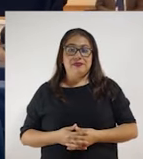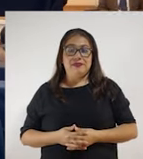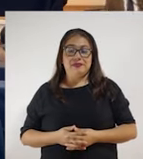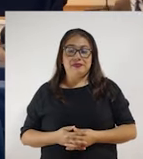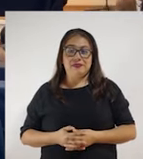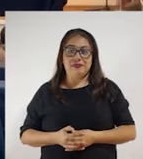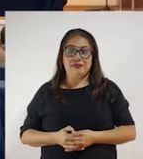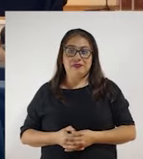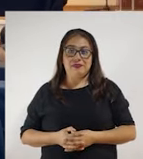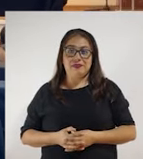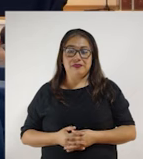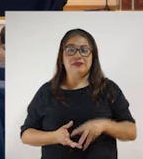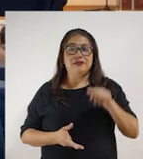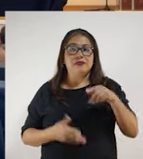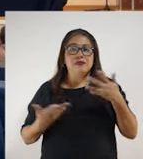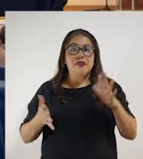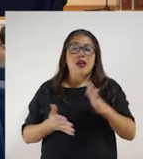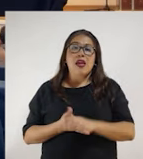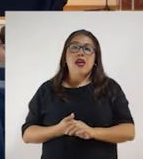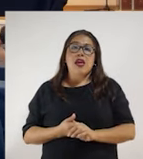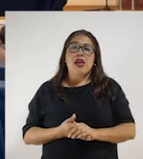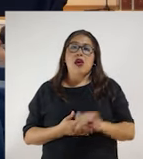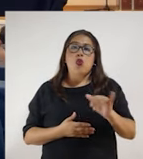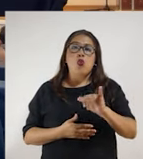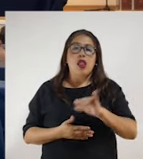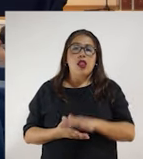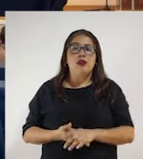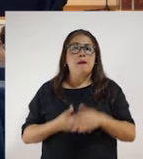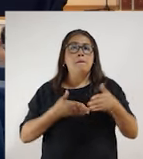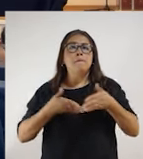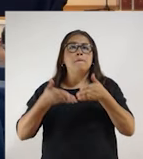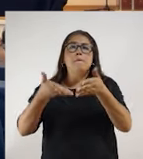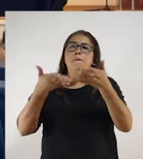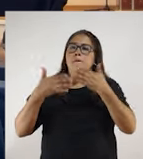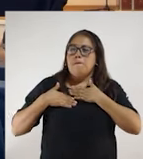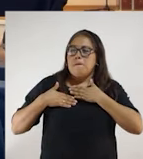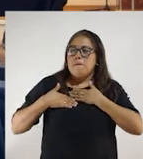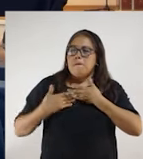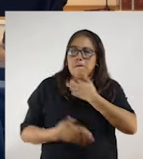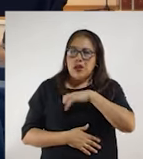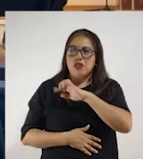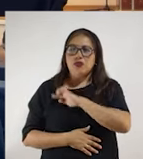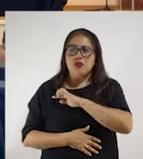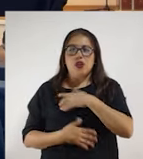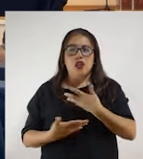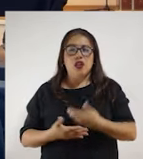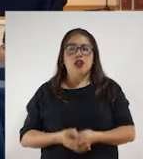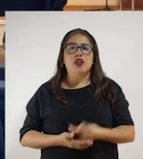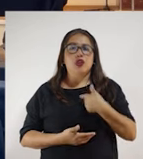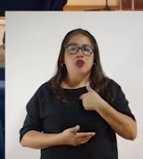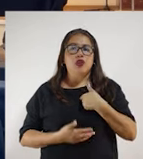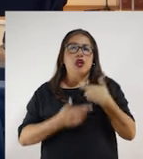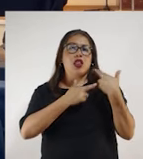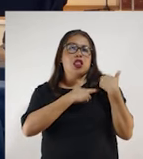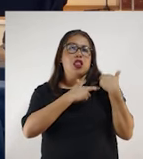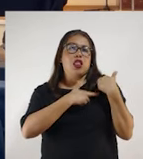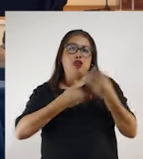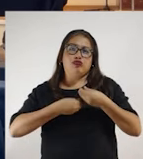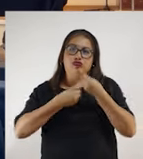realidad, de manera personal, además del cargo que ocupo,